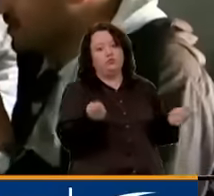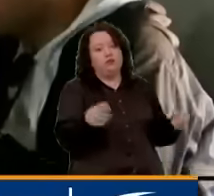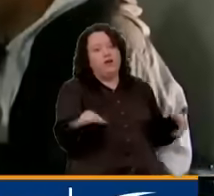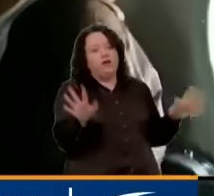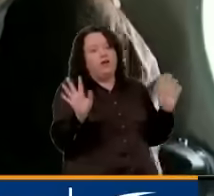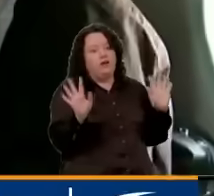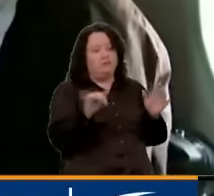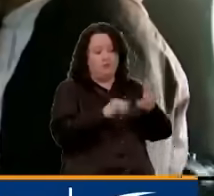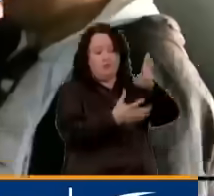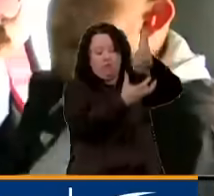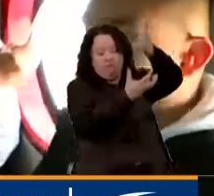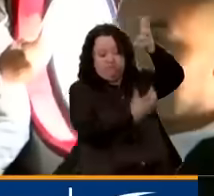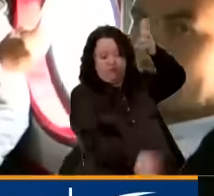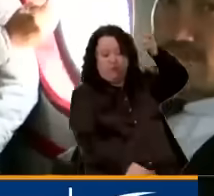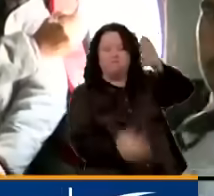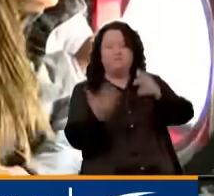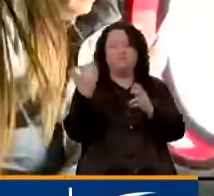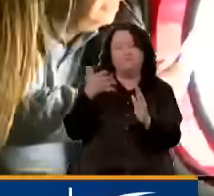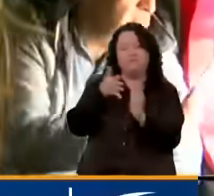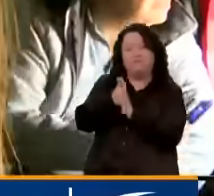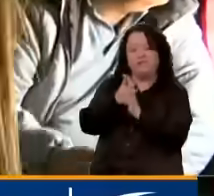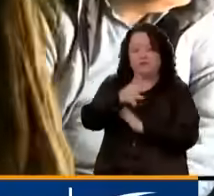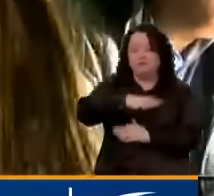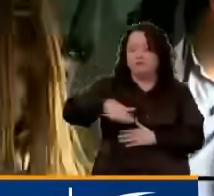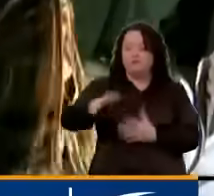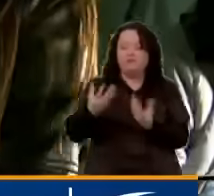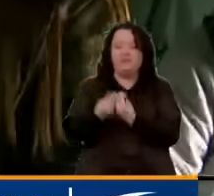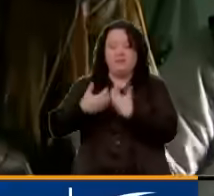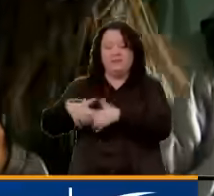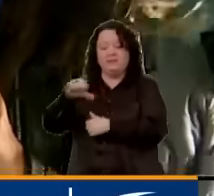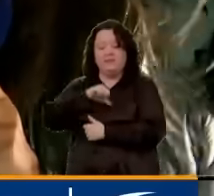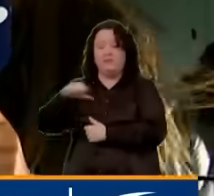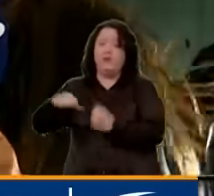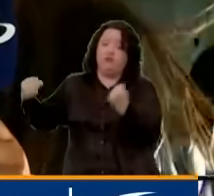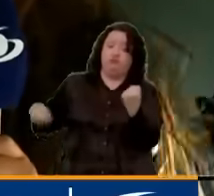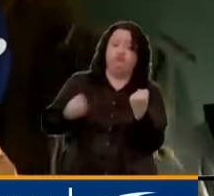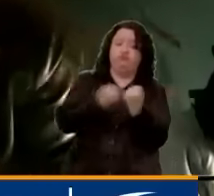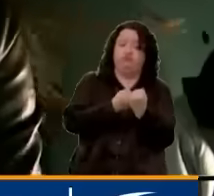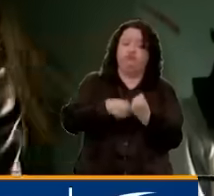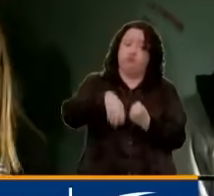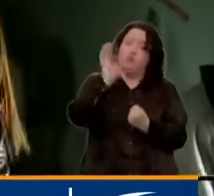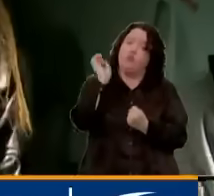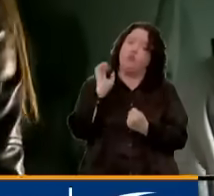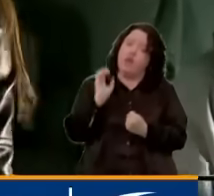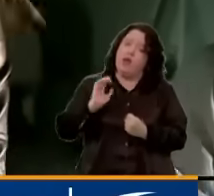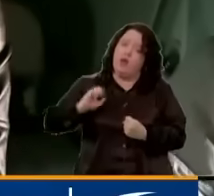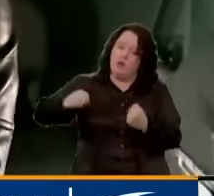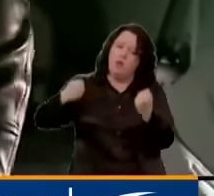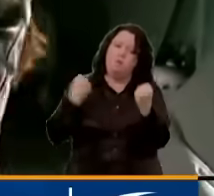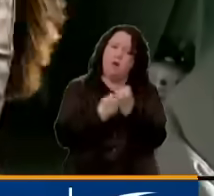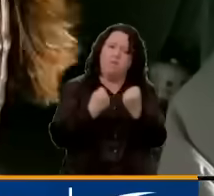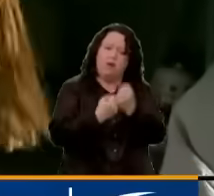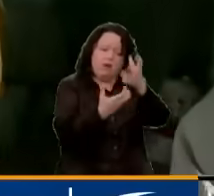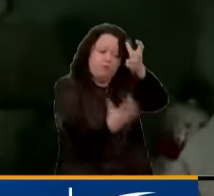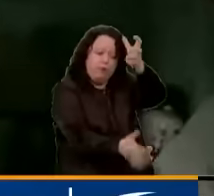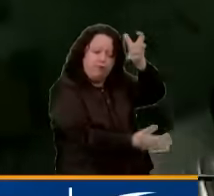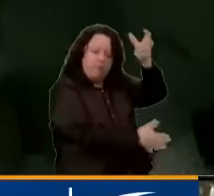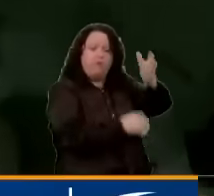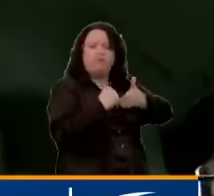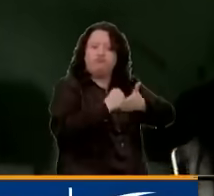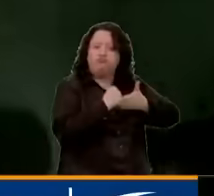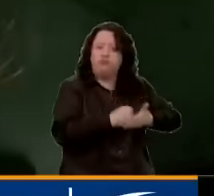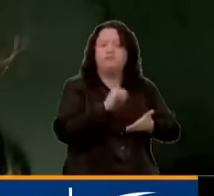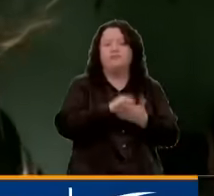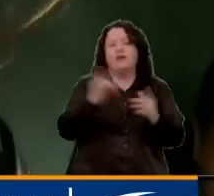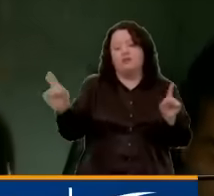El Cable. Lo decíamos inicialmente, el sector privado ha contribuido enormemente para poder ayudar en esta emergencia y me encuentro